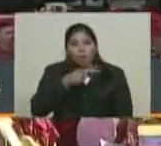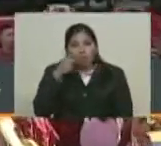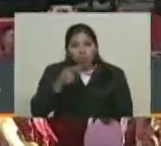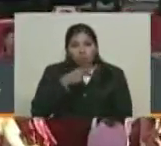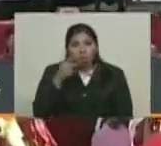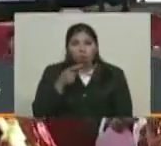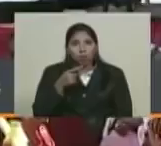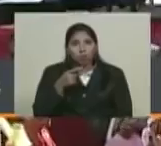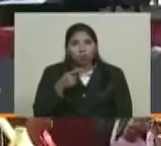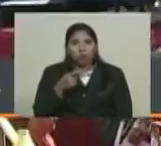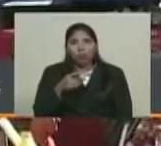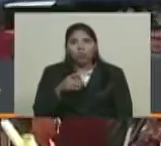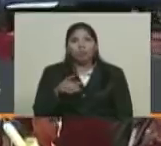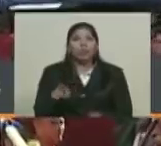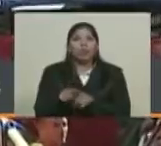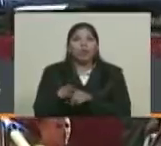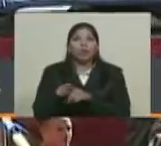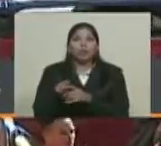sumisos,